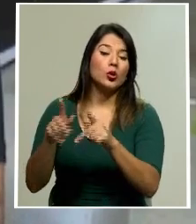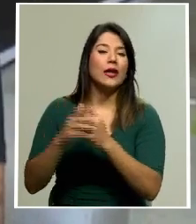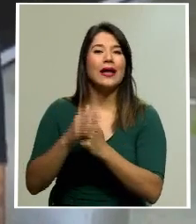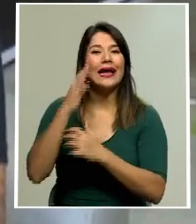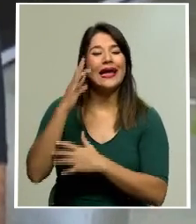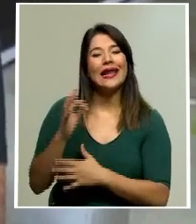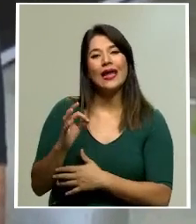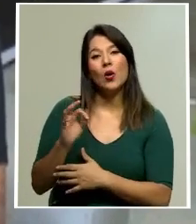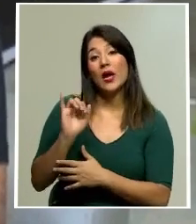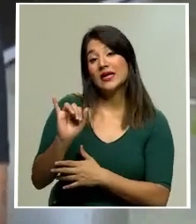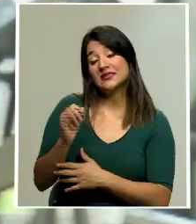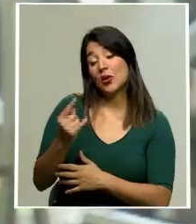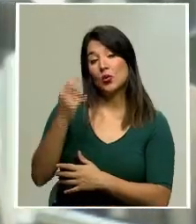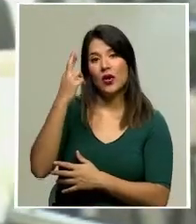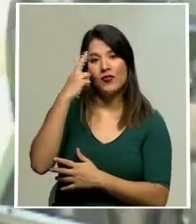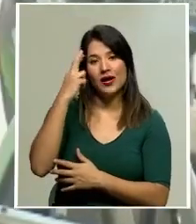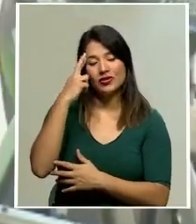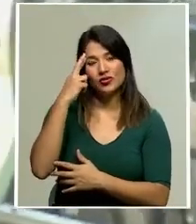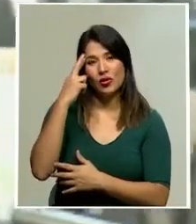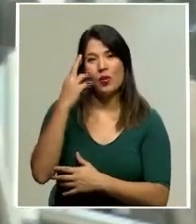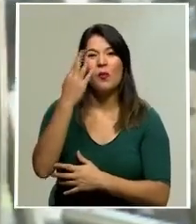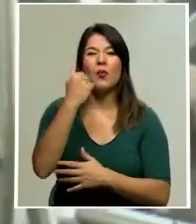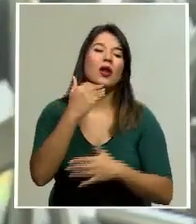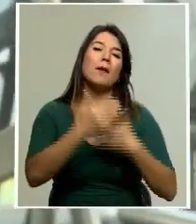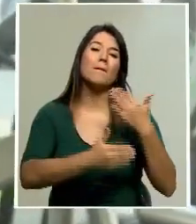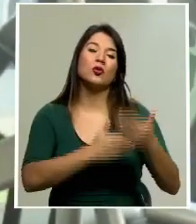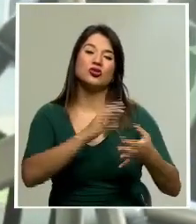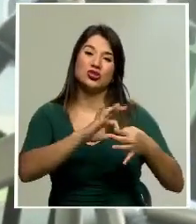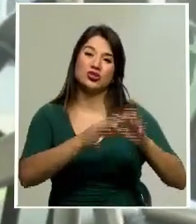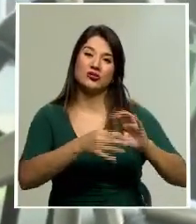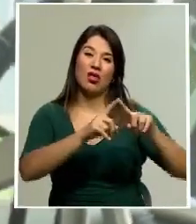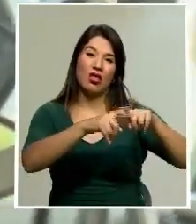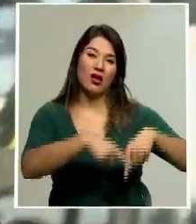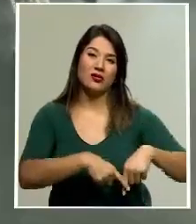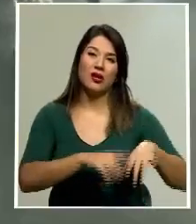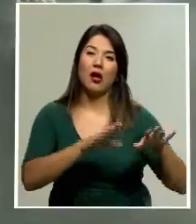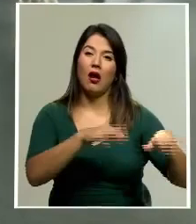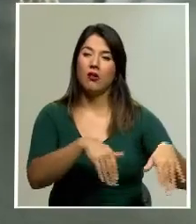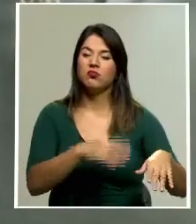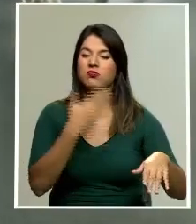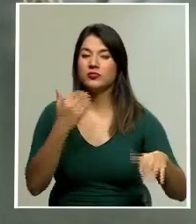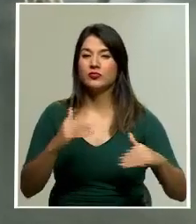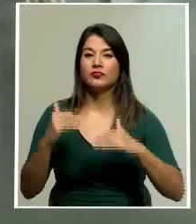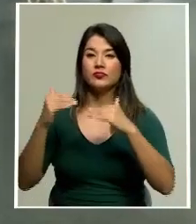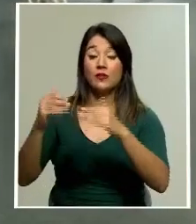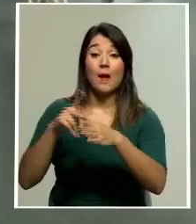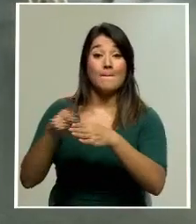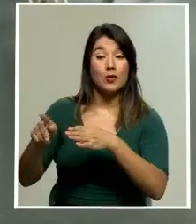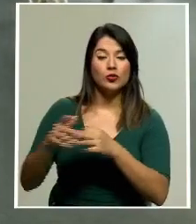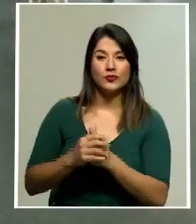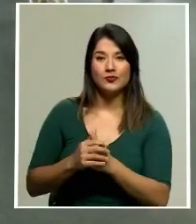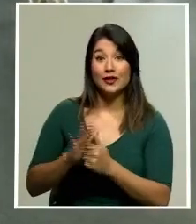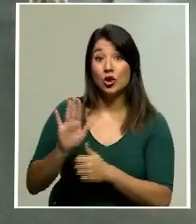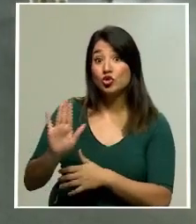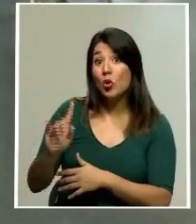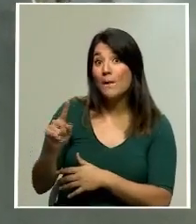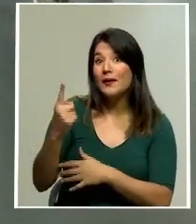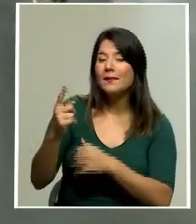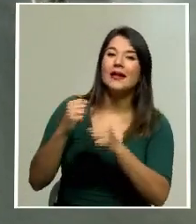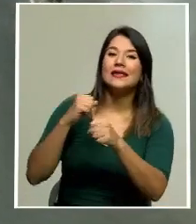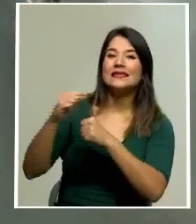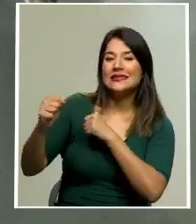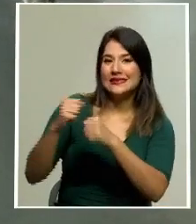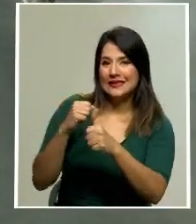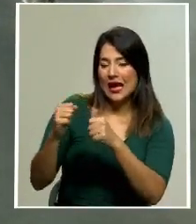que esa fue una de las razones, el hecho de que el clasificatorio se cancelara. En su debut profesional, su rival será la